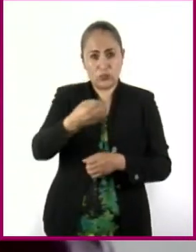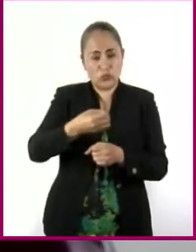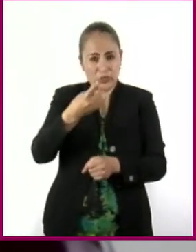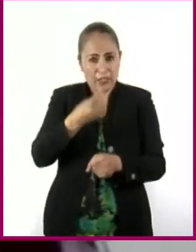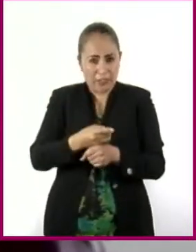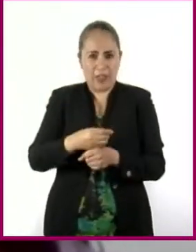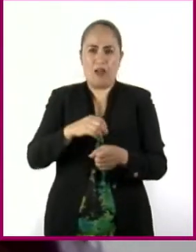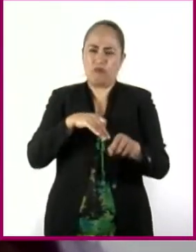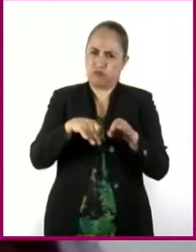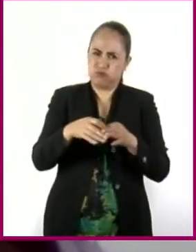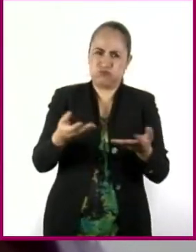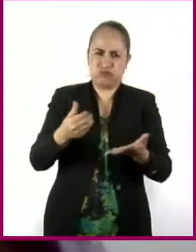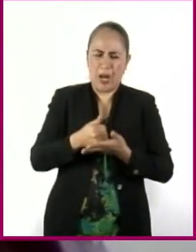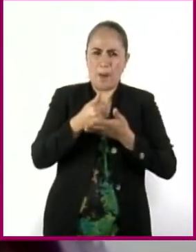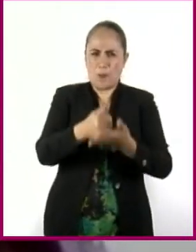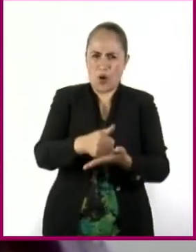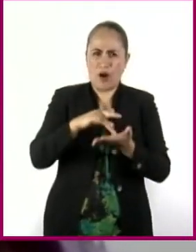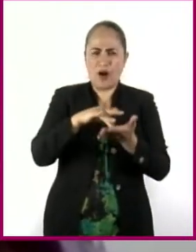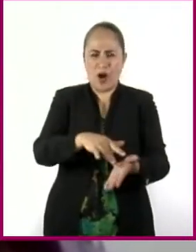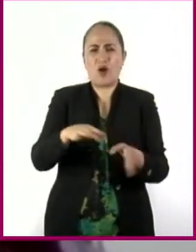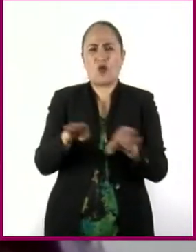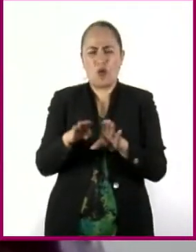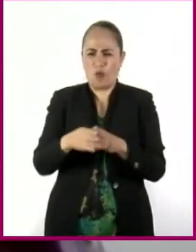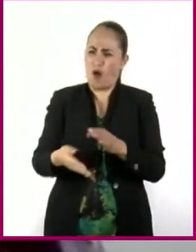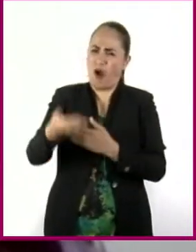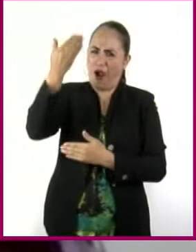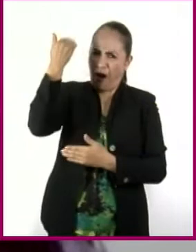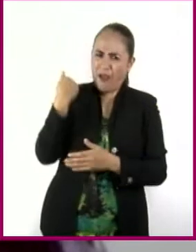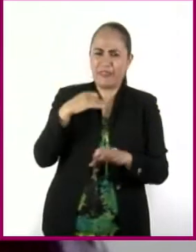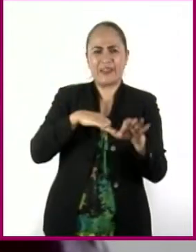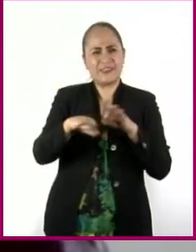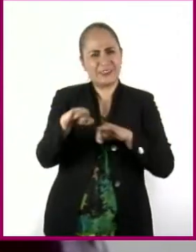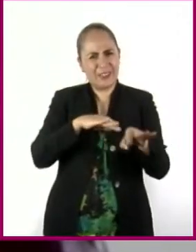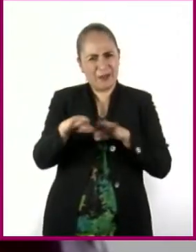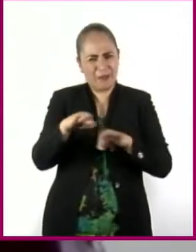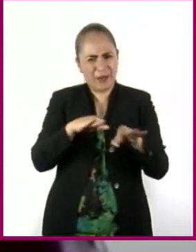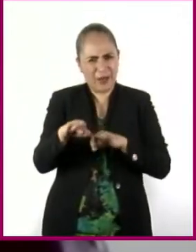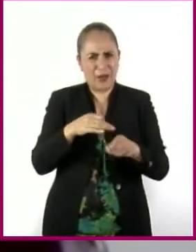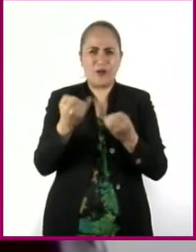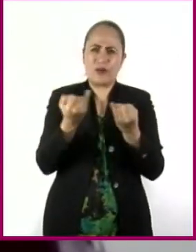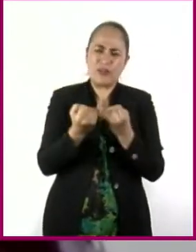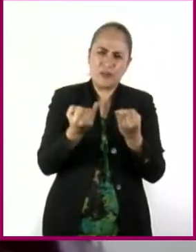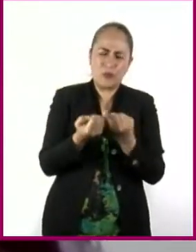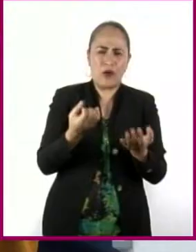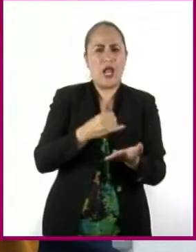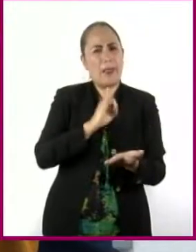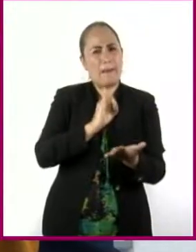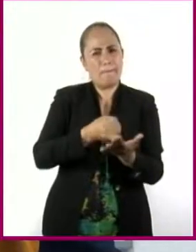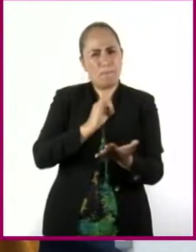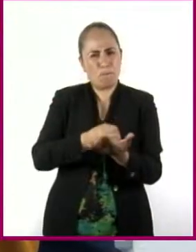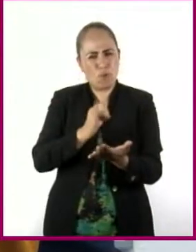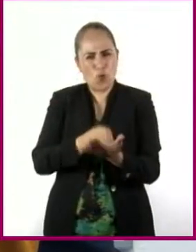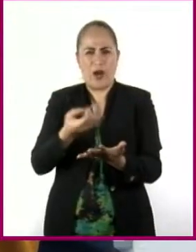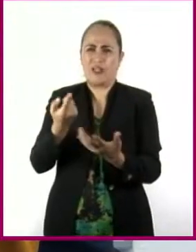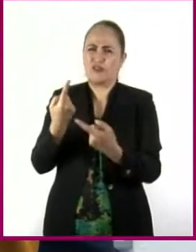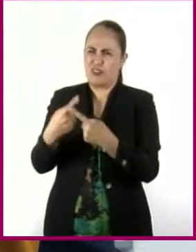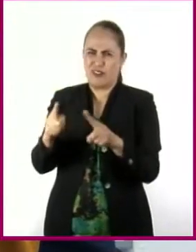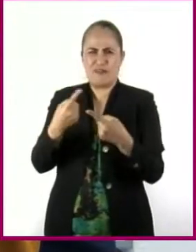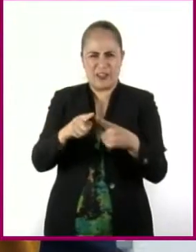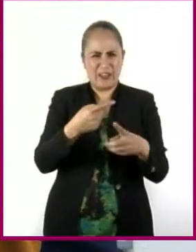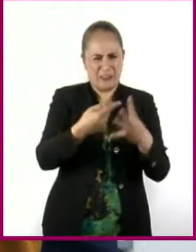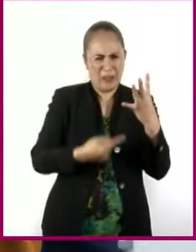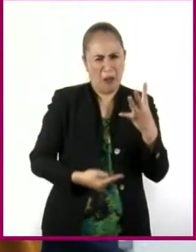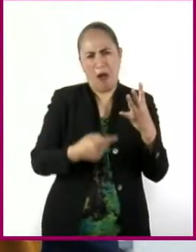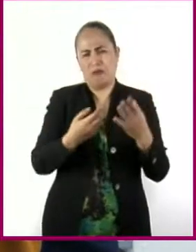Desde su trabajo, desde aquellas aportaciones que en los diferentes ámbitos han logrado,